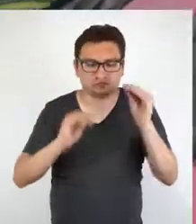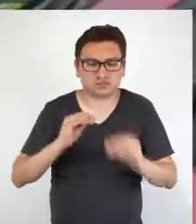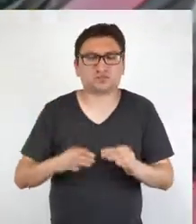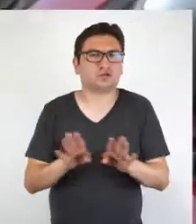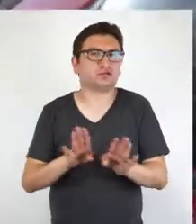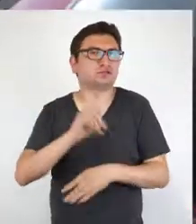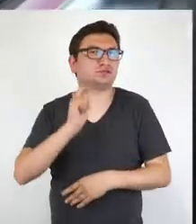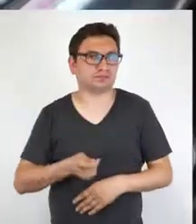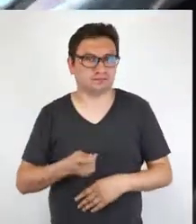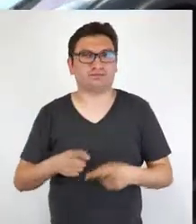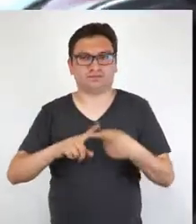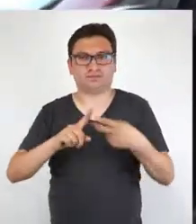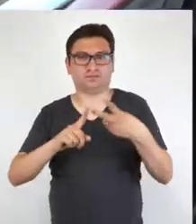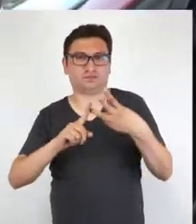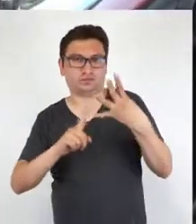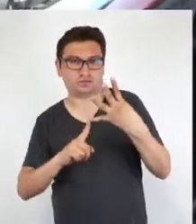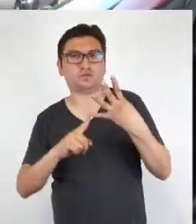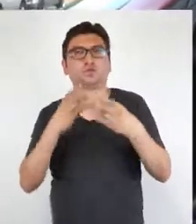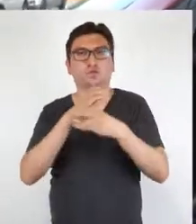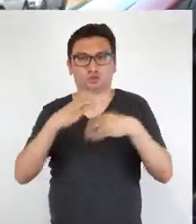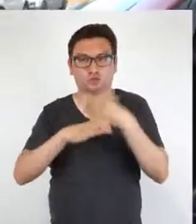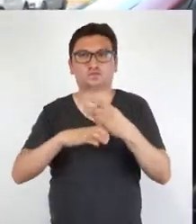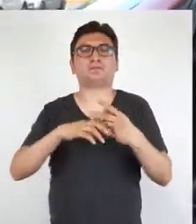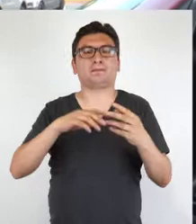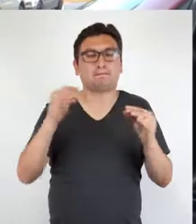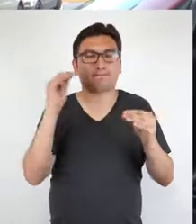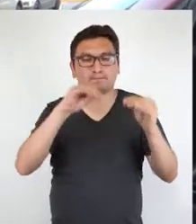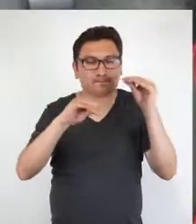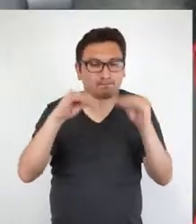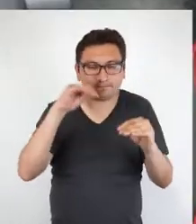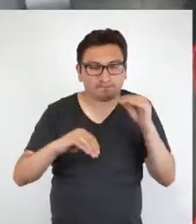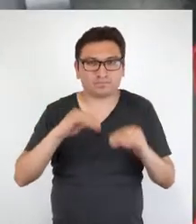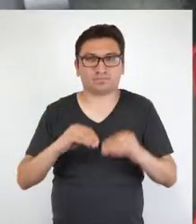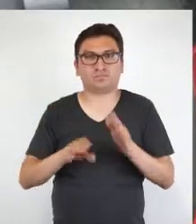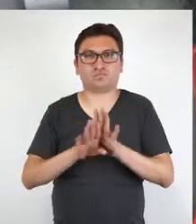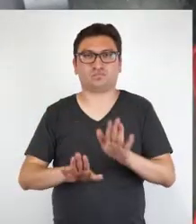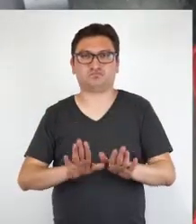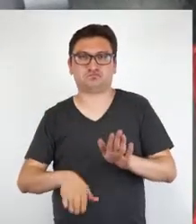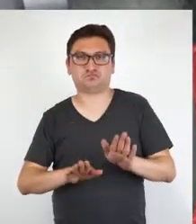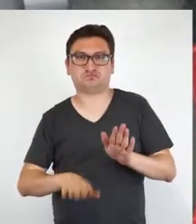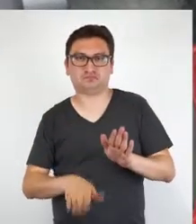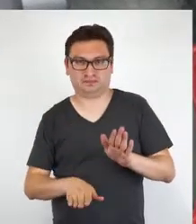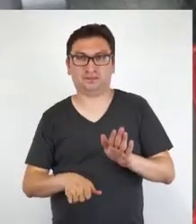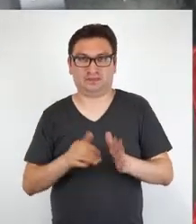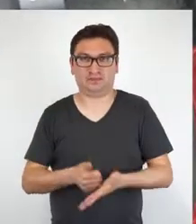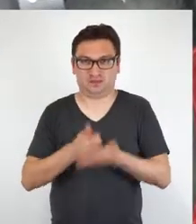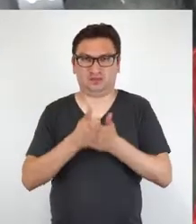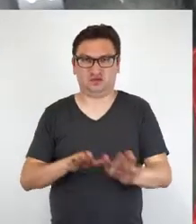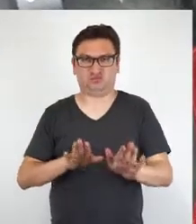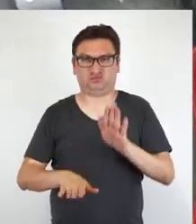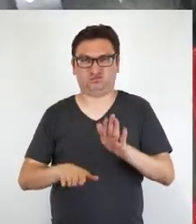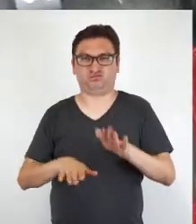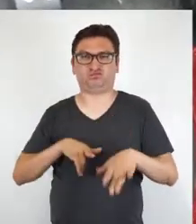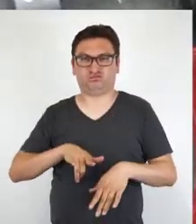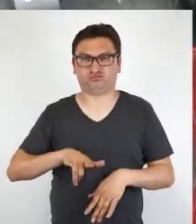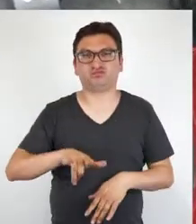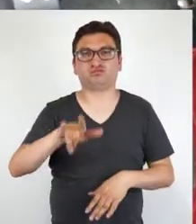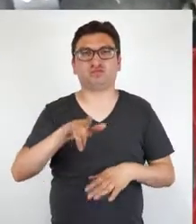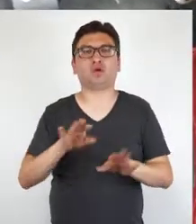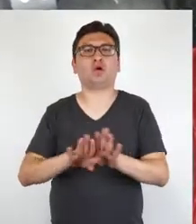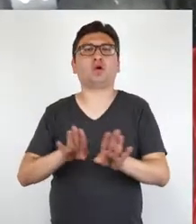realmente consta de cuatro a cinco piezas. Así que son el pedal de